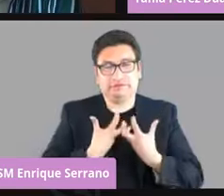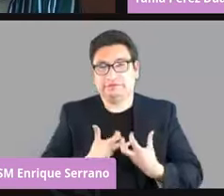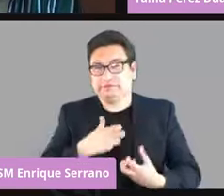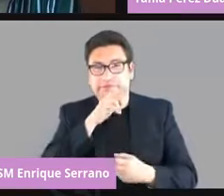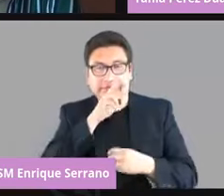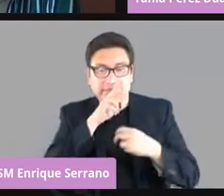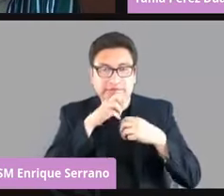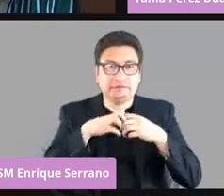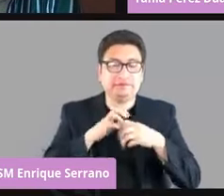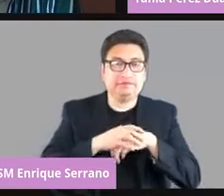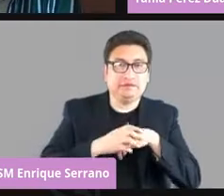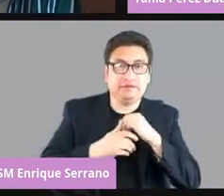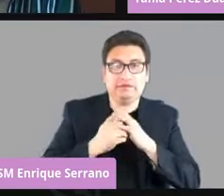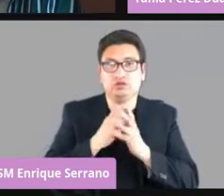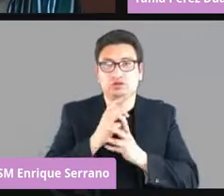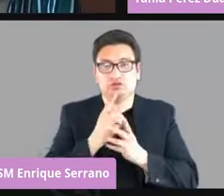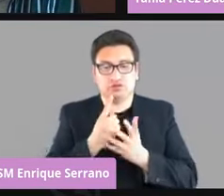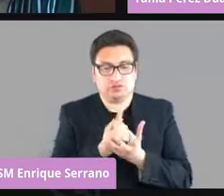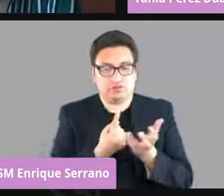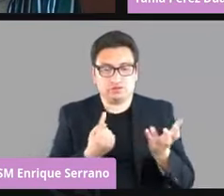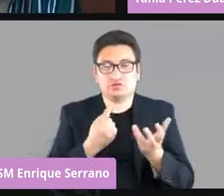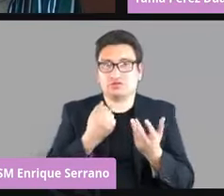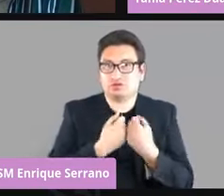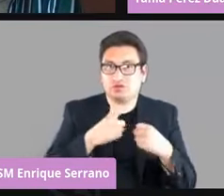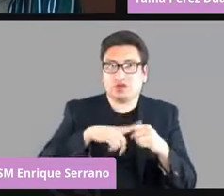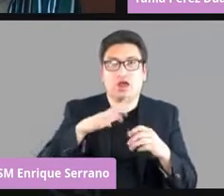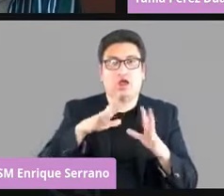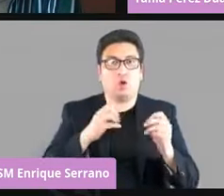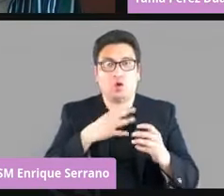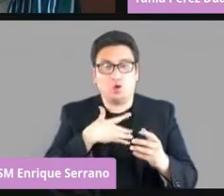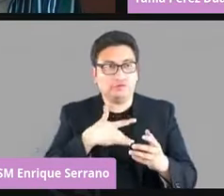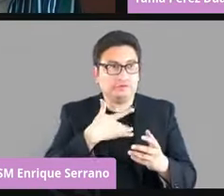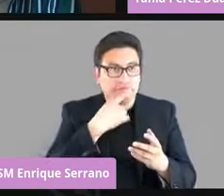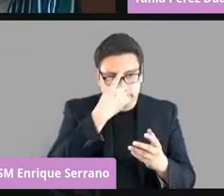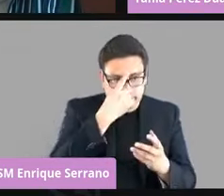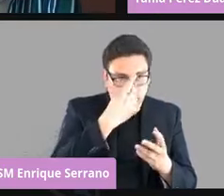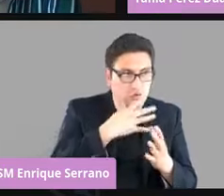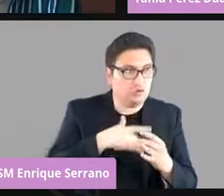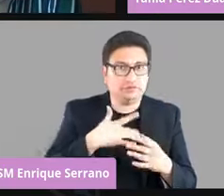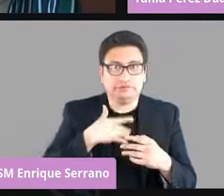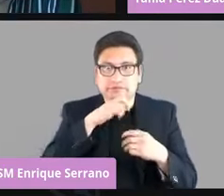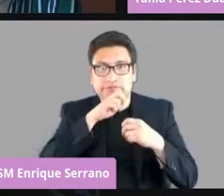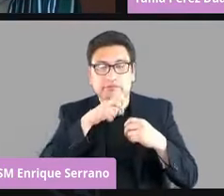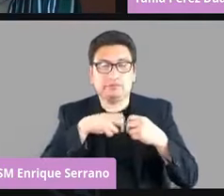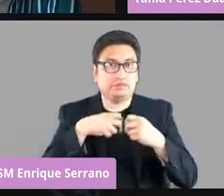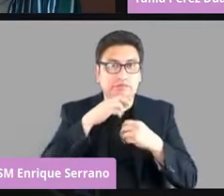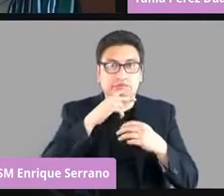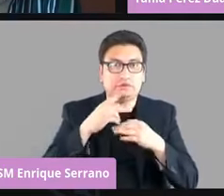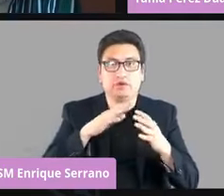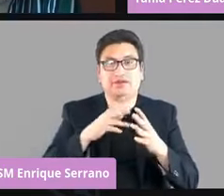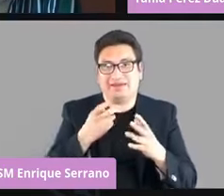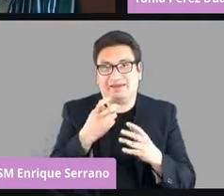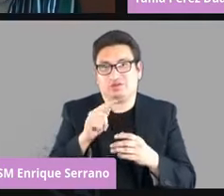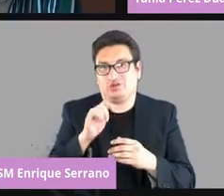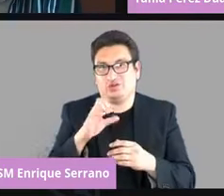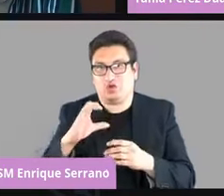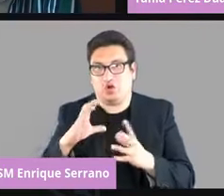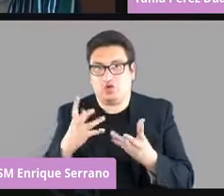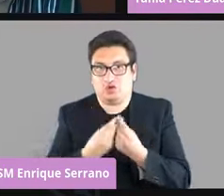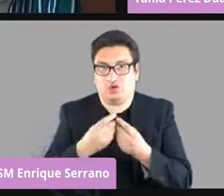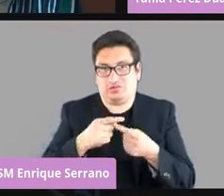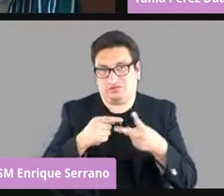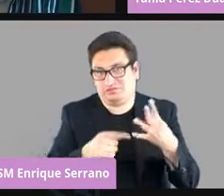ansiedad social, o una fobia, o TOC y ataques de pánico. O sea, normalmente como que vienen combo.